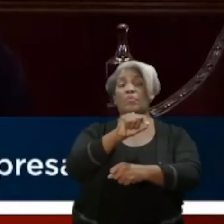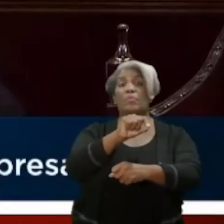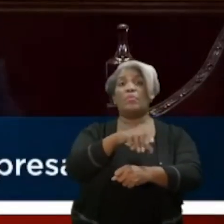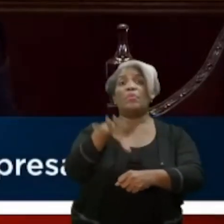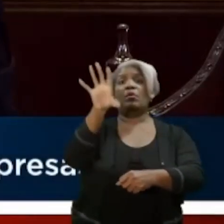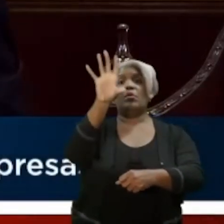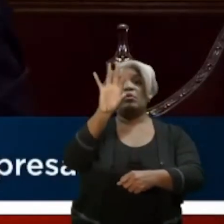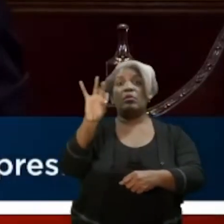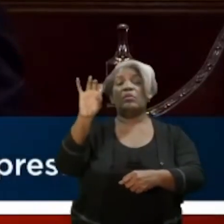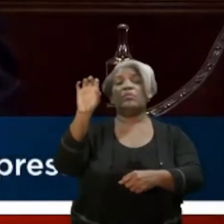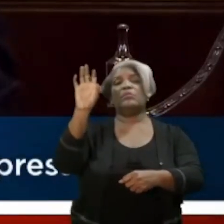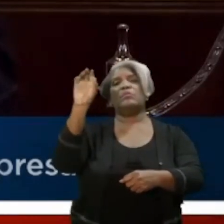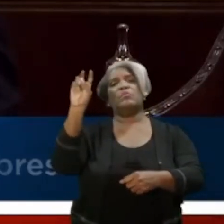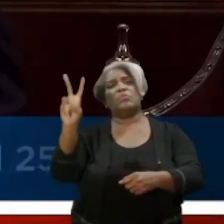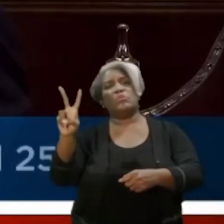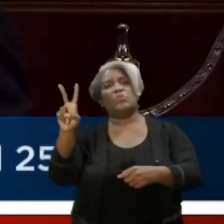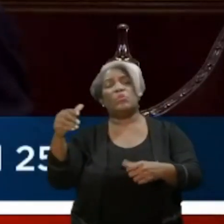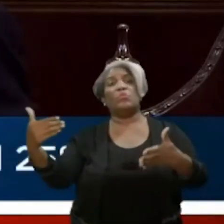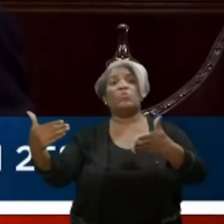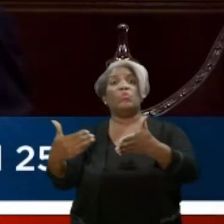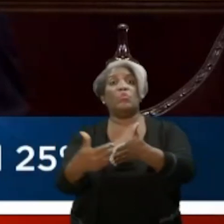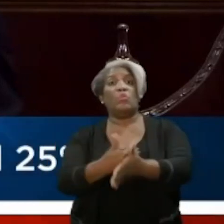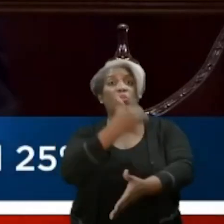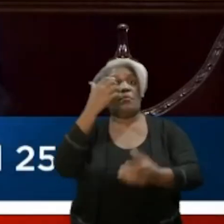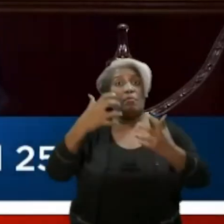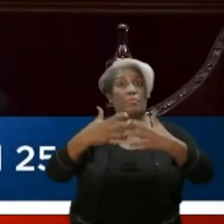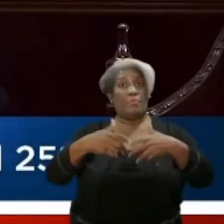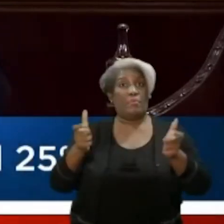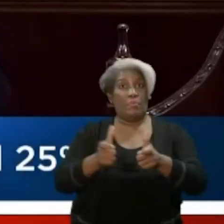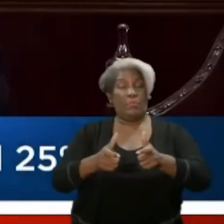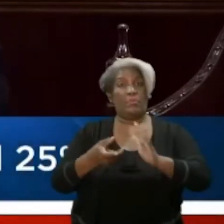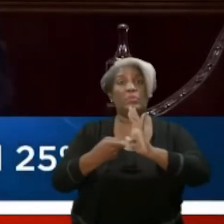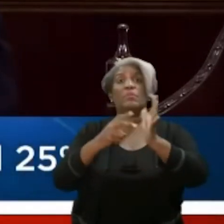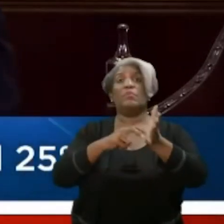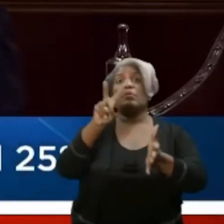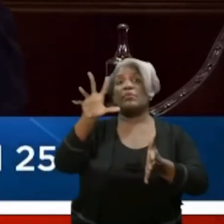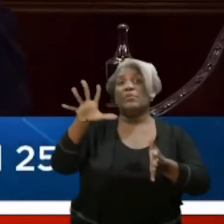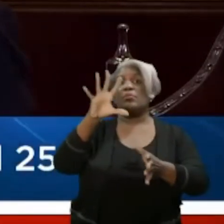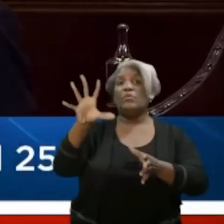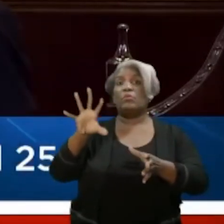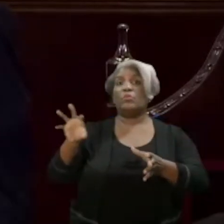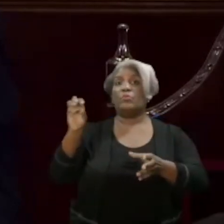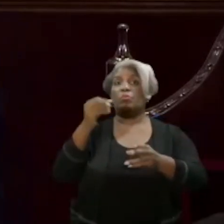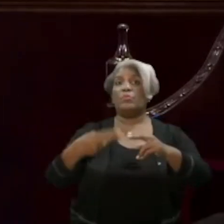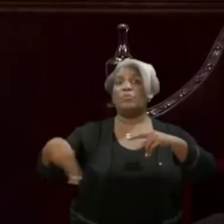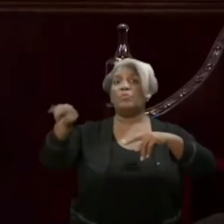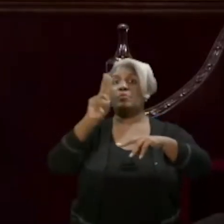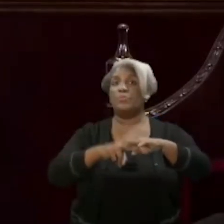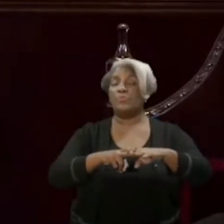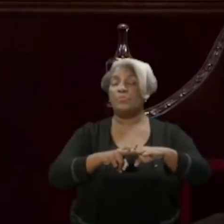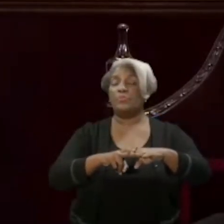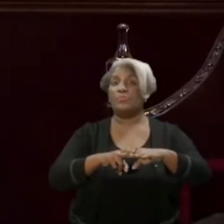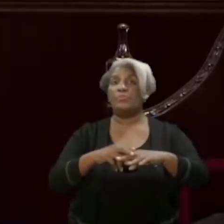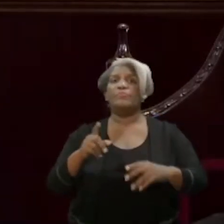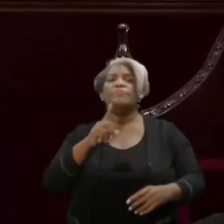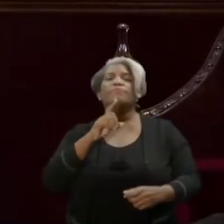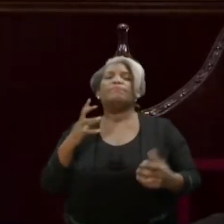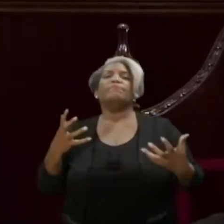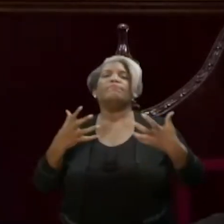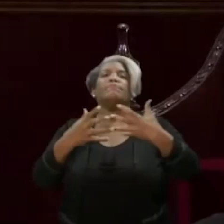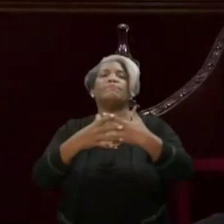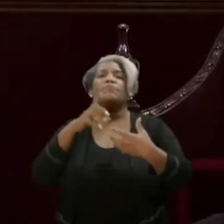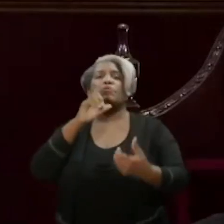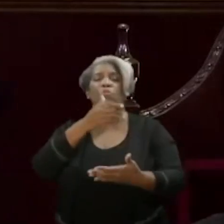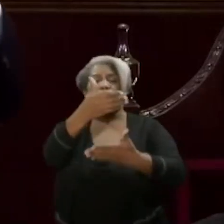21.902 nuevas empresas, representando un aumento del 25%. Según los contratos adjudicados en el